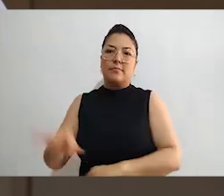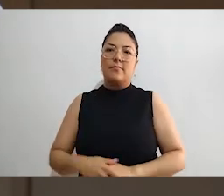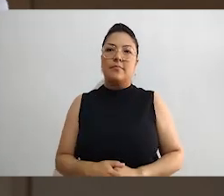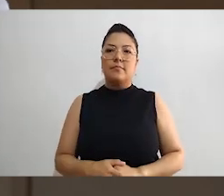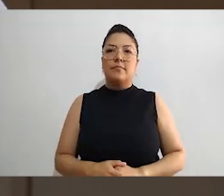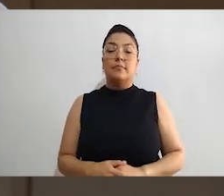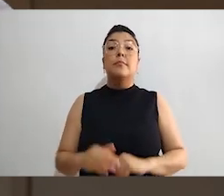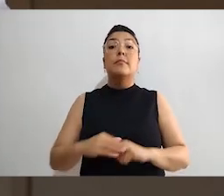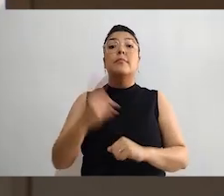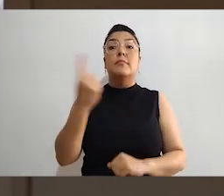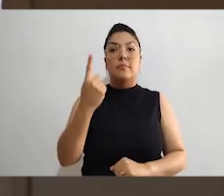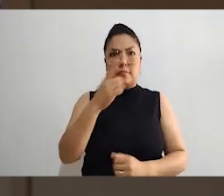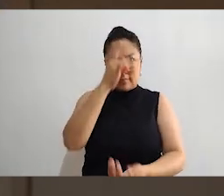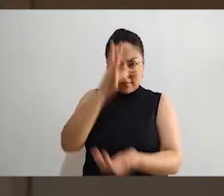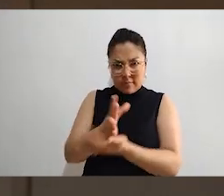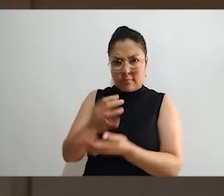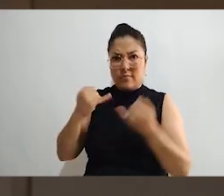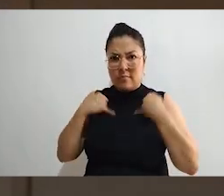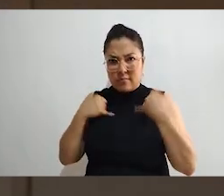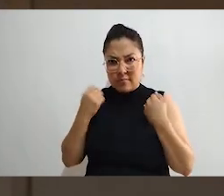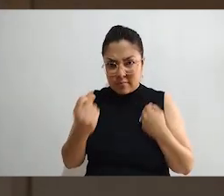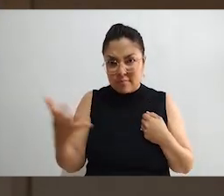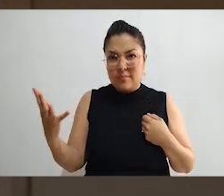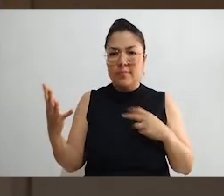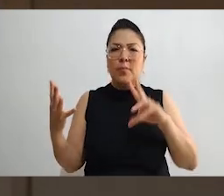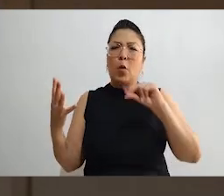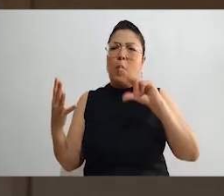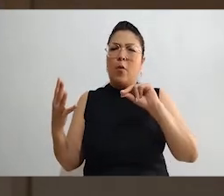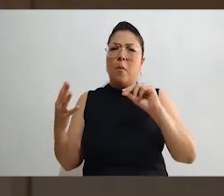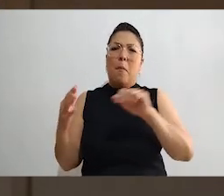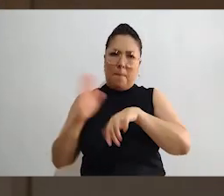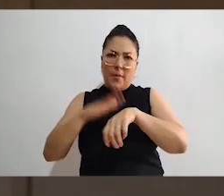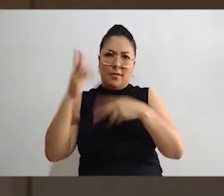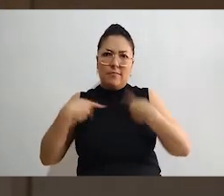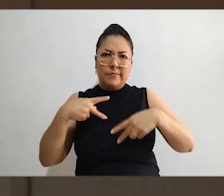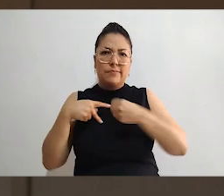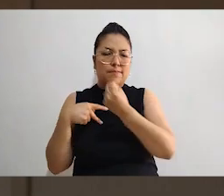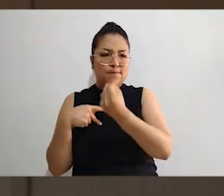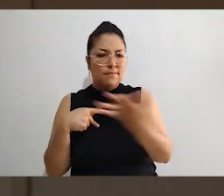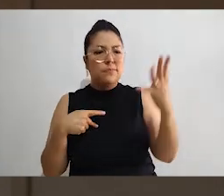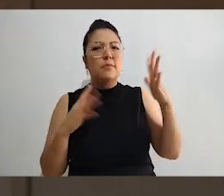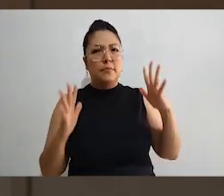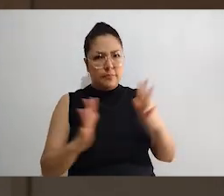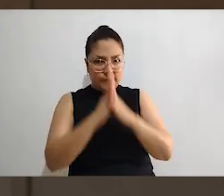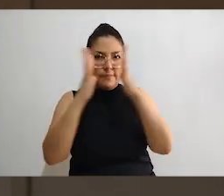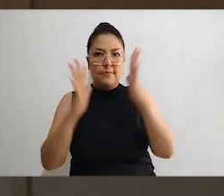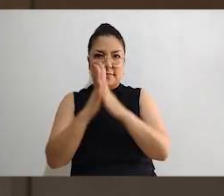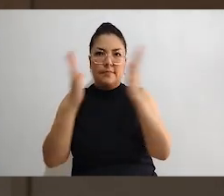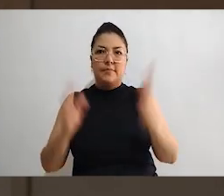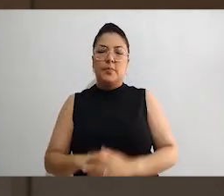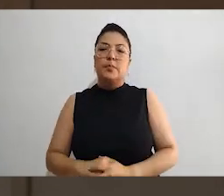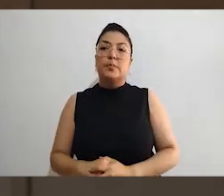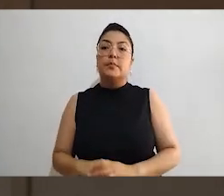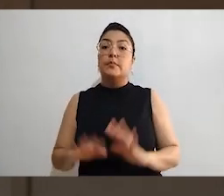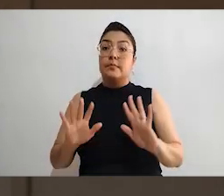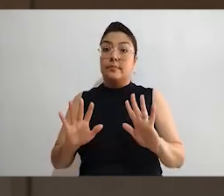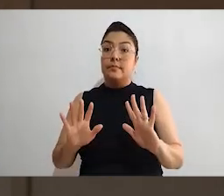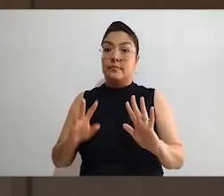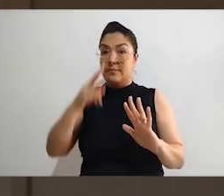la participación de todos los actores políticos. Pero los jóvenes, lo que tú decías históricamente, en México los jóvenes han tenido un